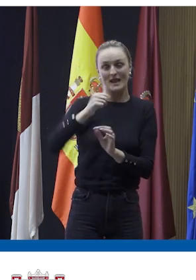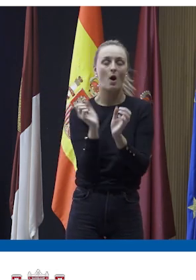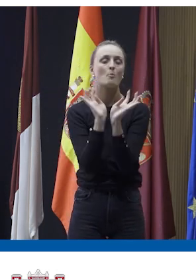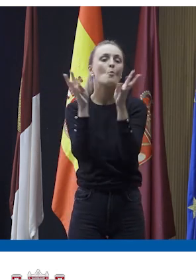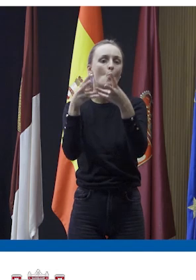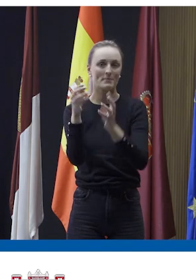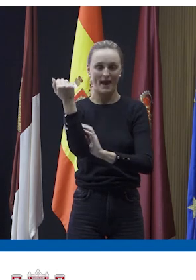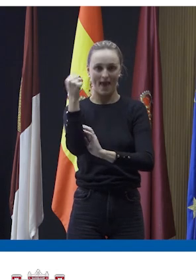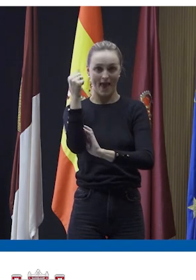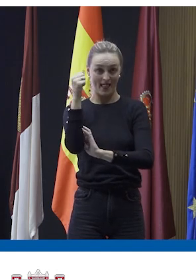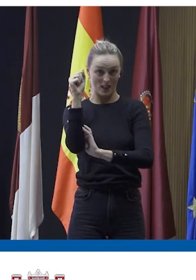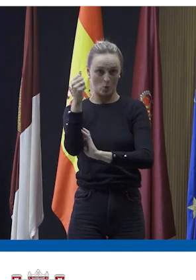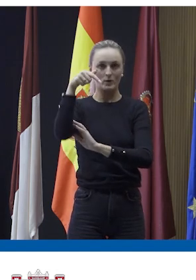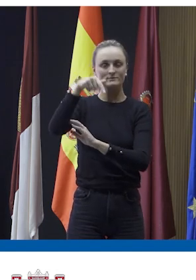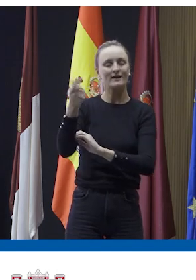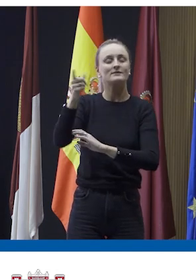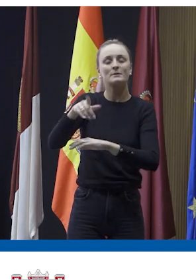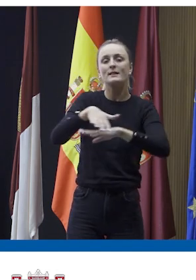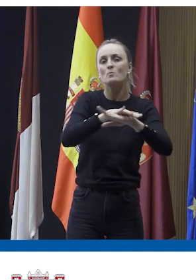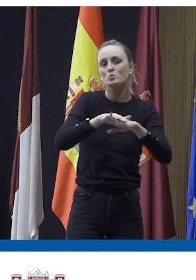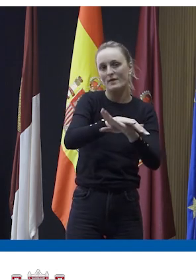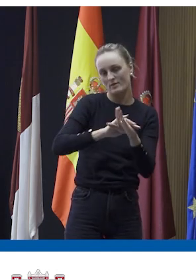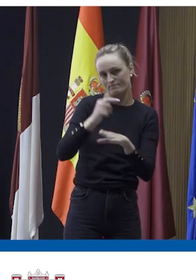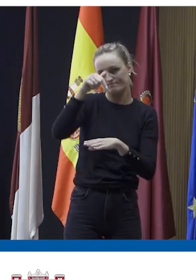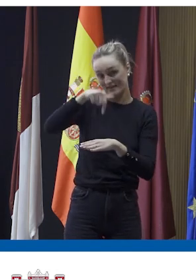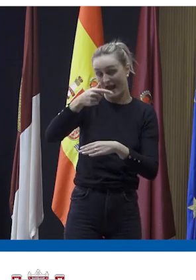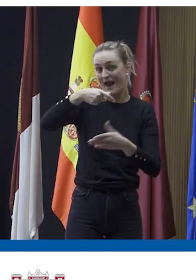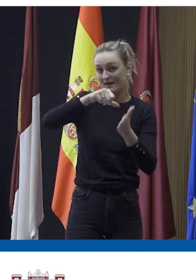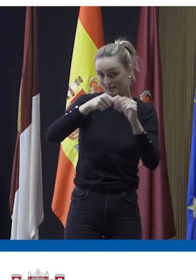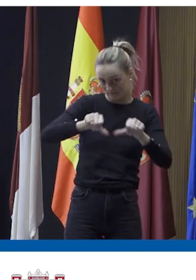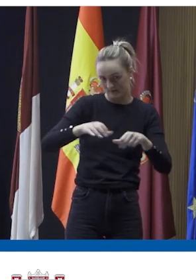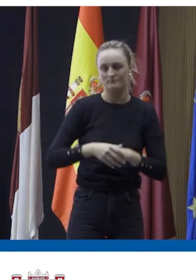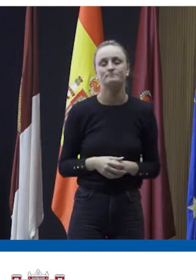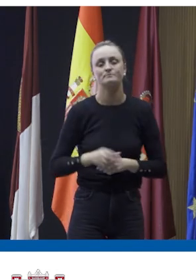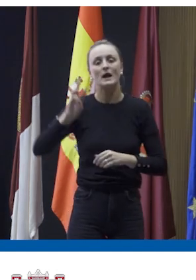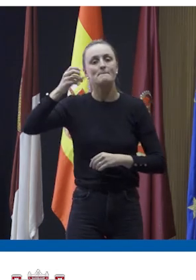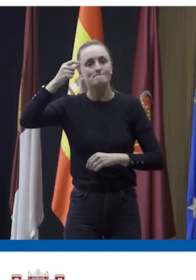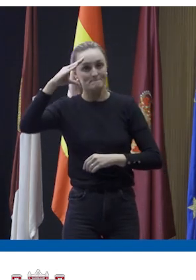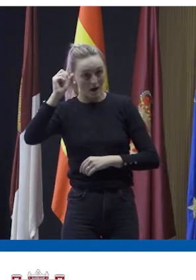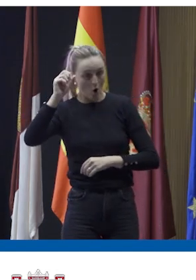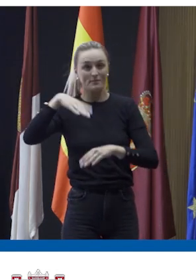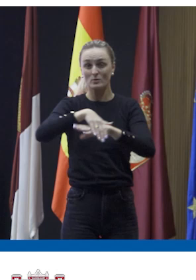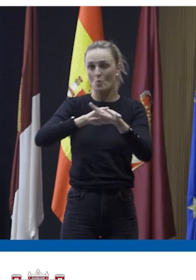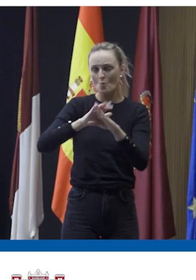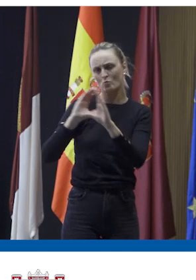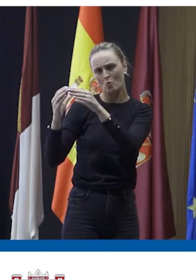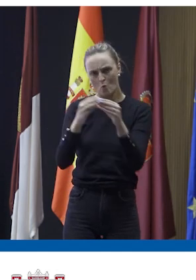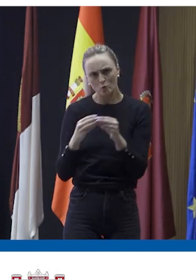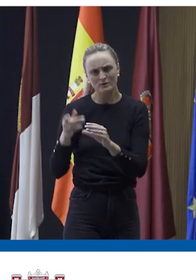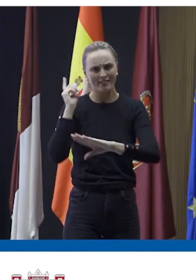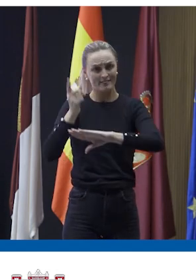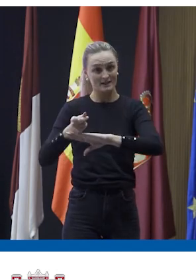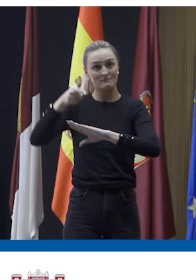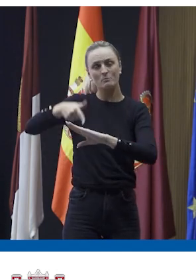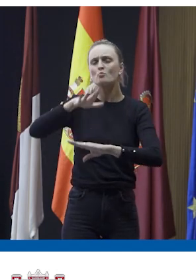también en la de la Diputación Provincial de Albacete. A Paco, también de la Junta Directiva, por esas fotografías que todos los